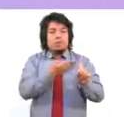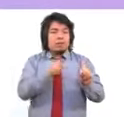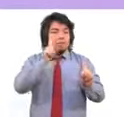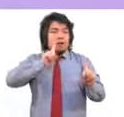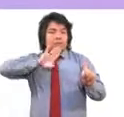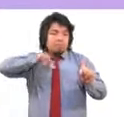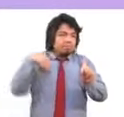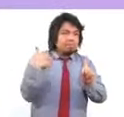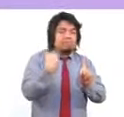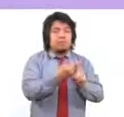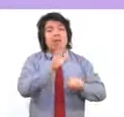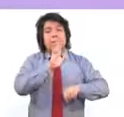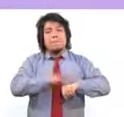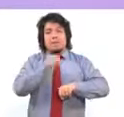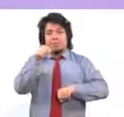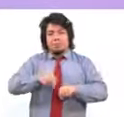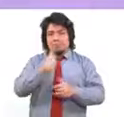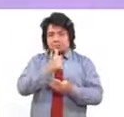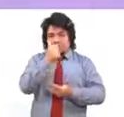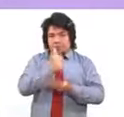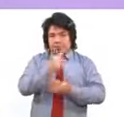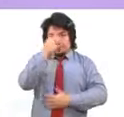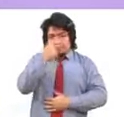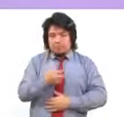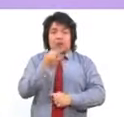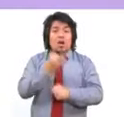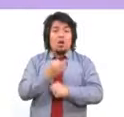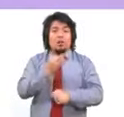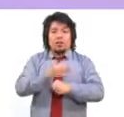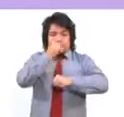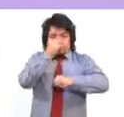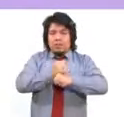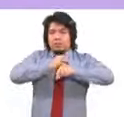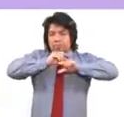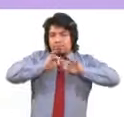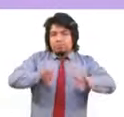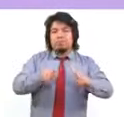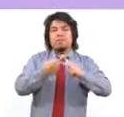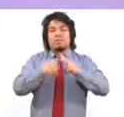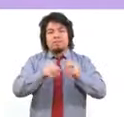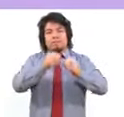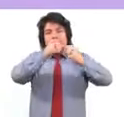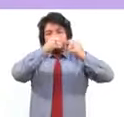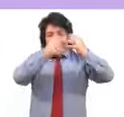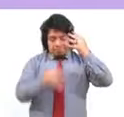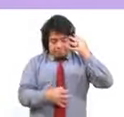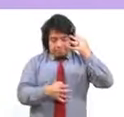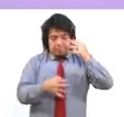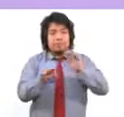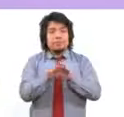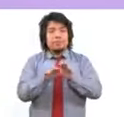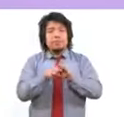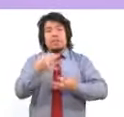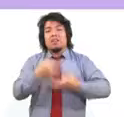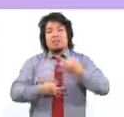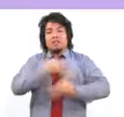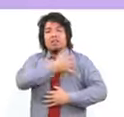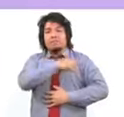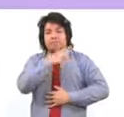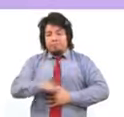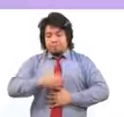mujeres. En este sentido, comienzo este informe presentando los principales resultados de la Fiscalía General de